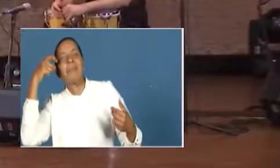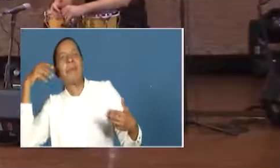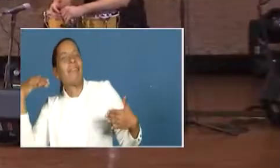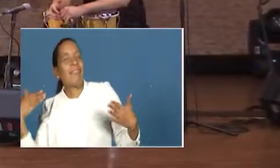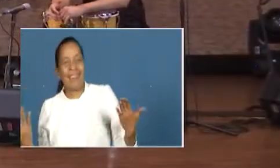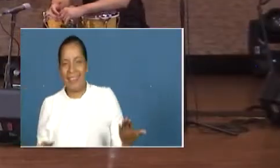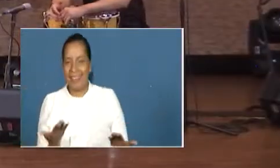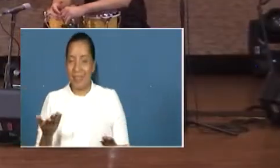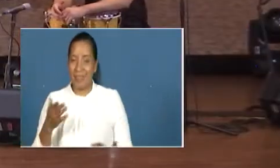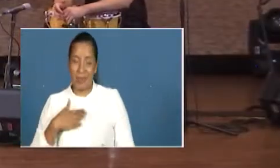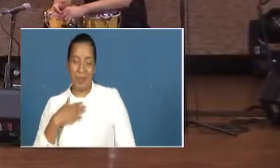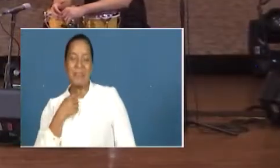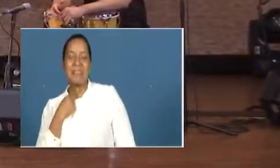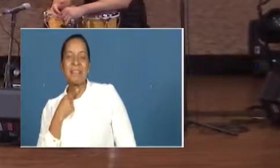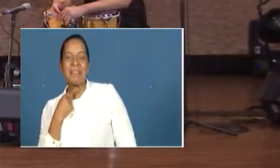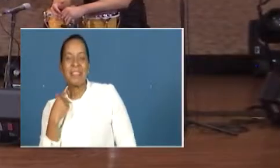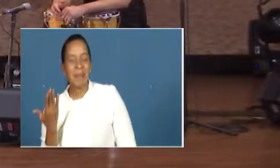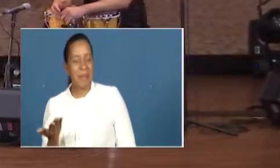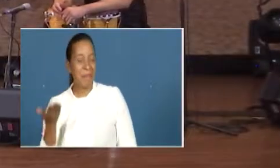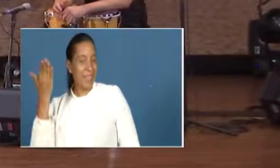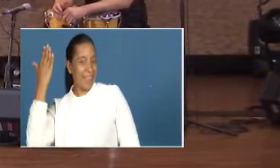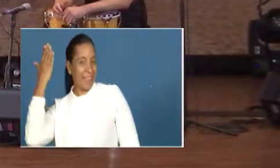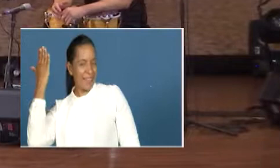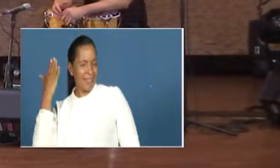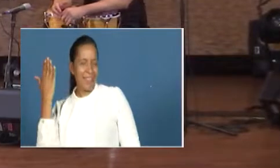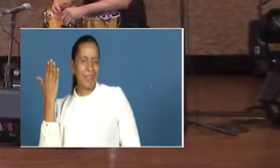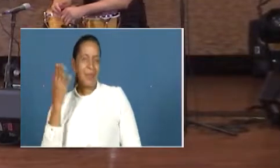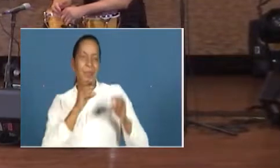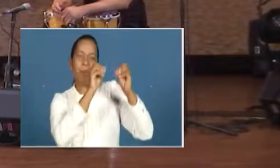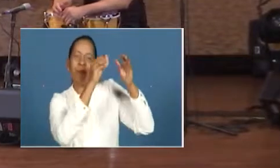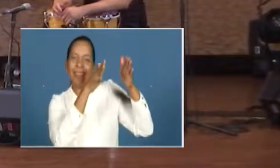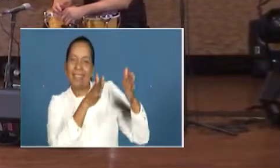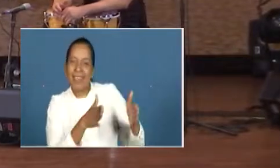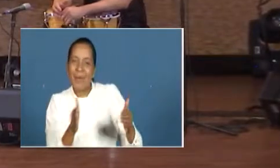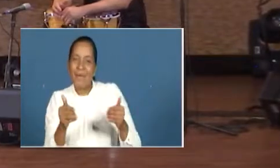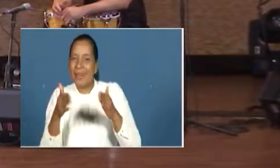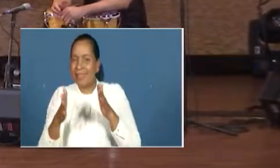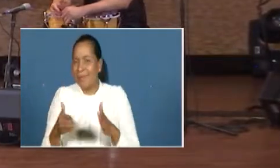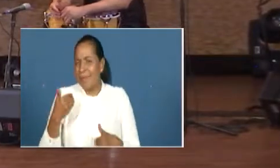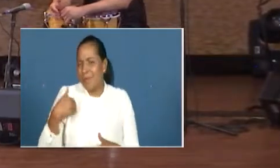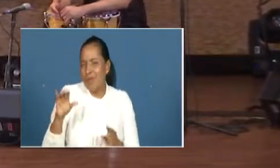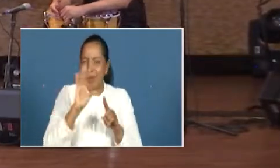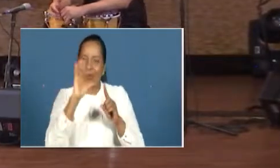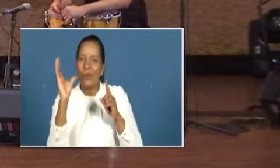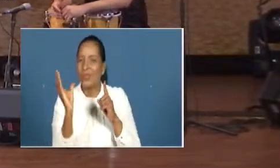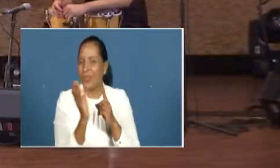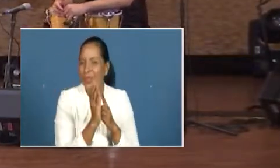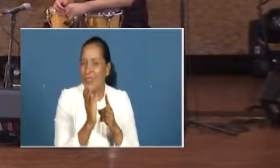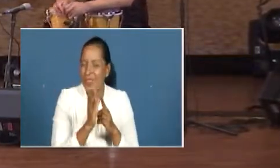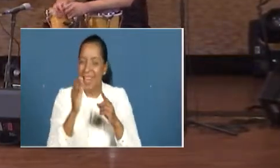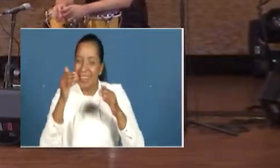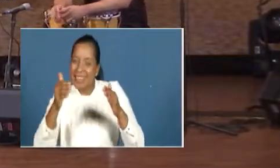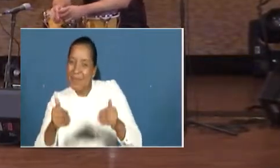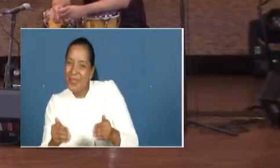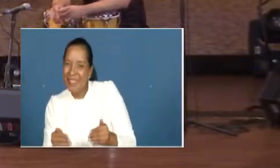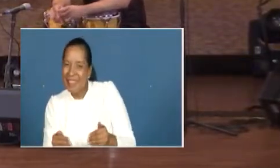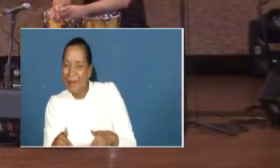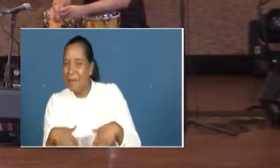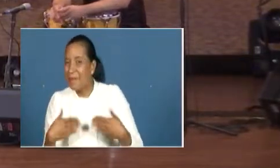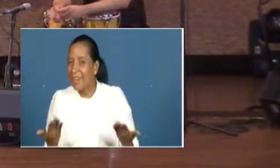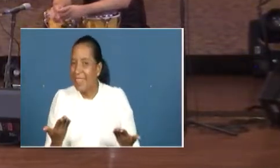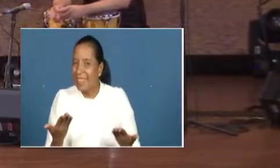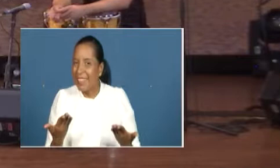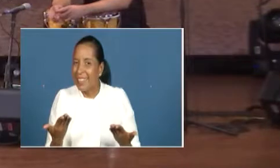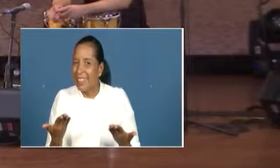Miren, nuestros maestros panameños tienen mucha cultura. Panamá, tienen que aprender